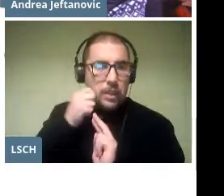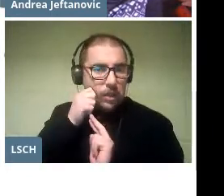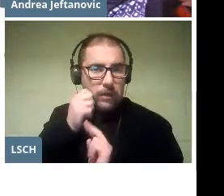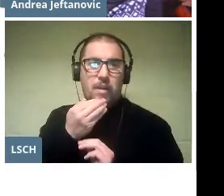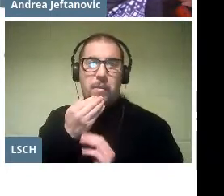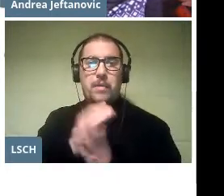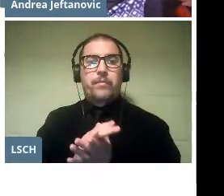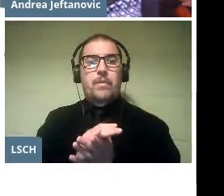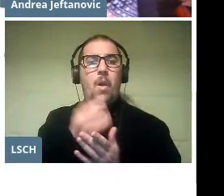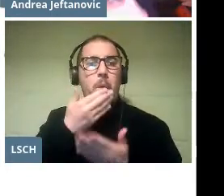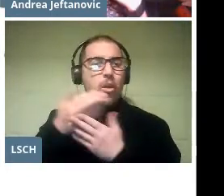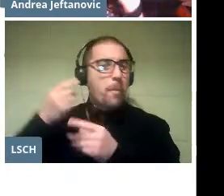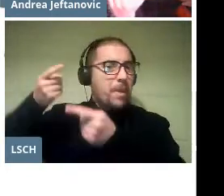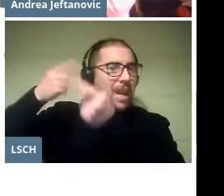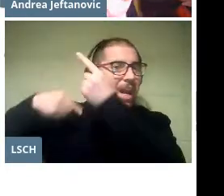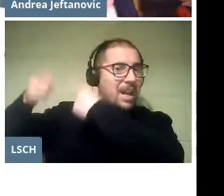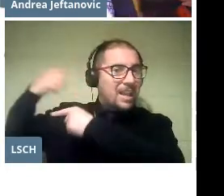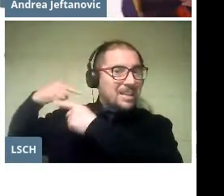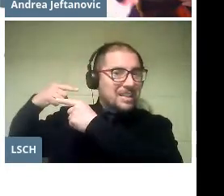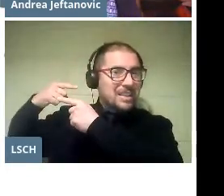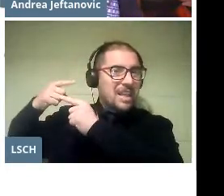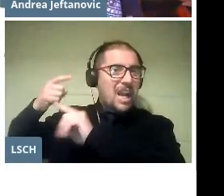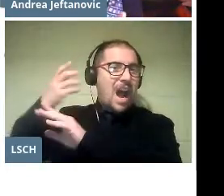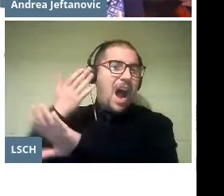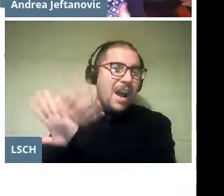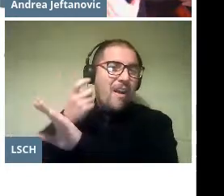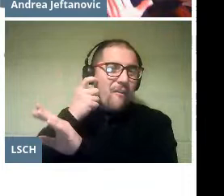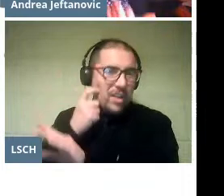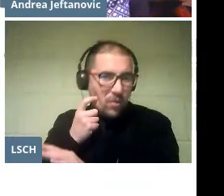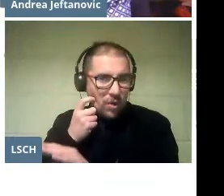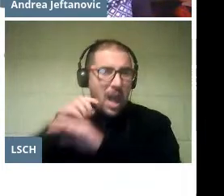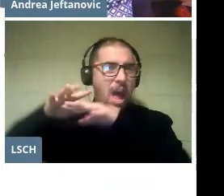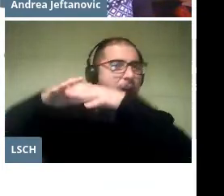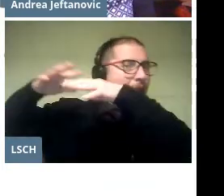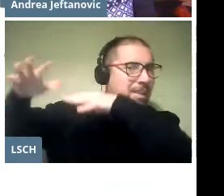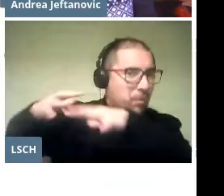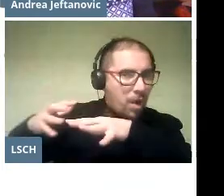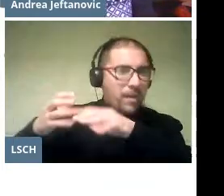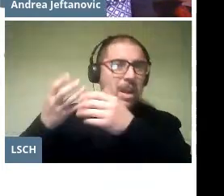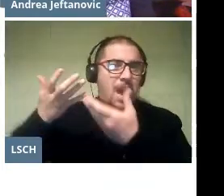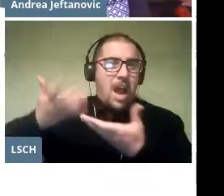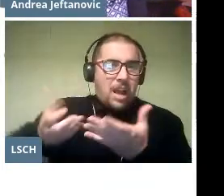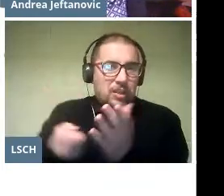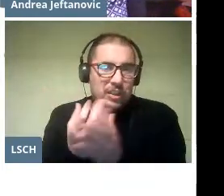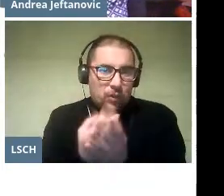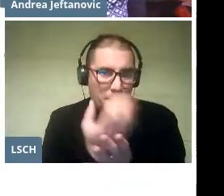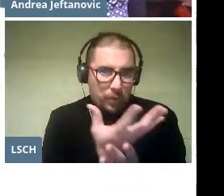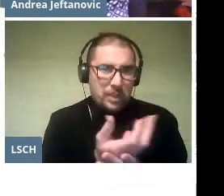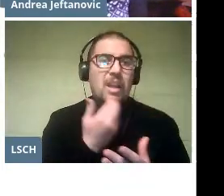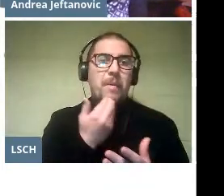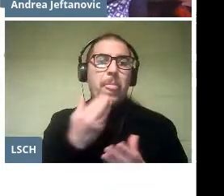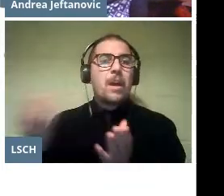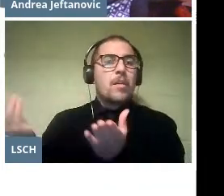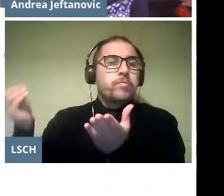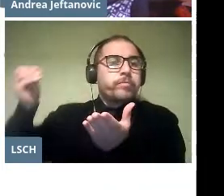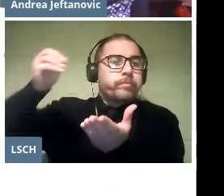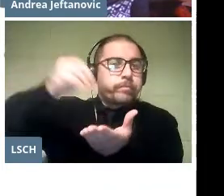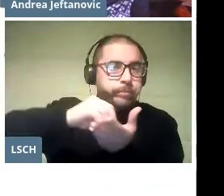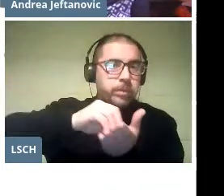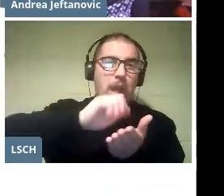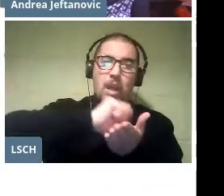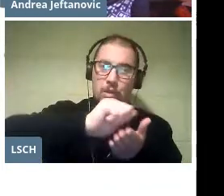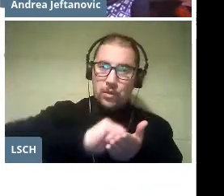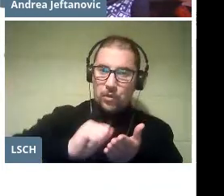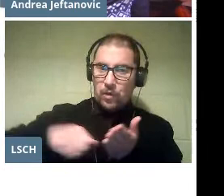toda herencia tiene fisuras. Es un legado móvil que se actualiza y se puede imponer con la escritura y